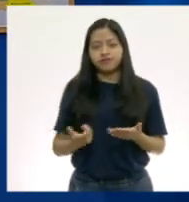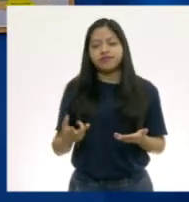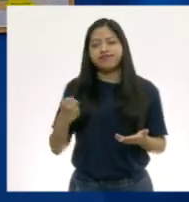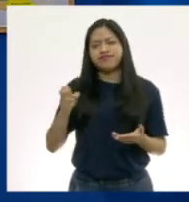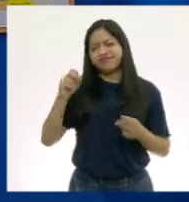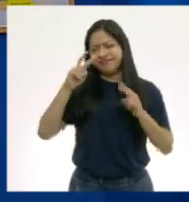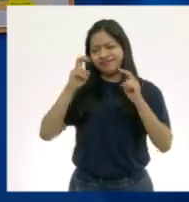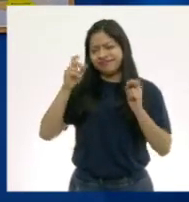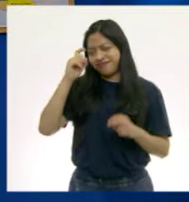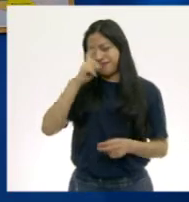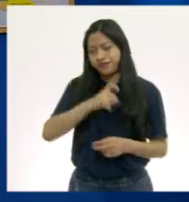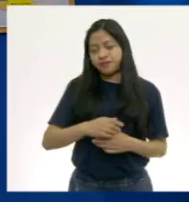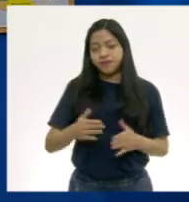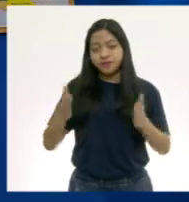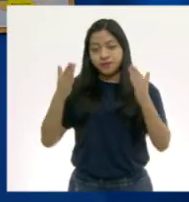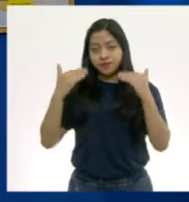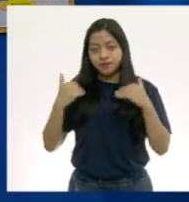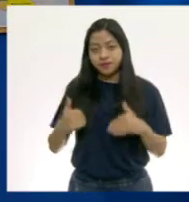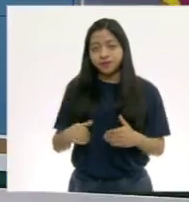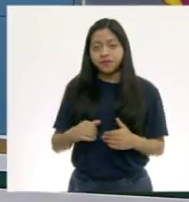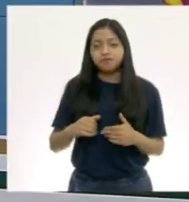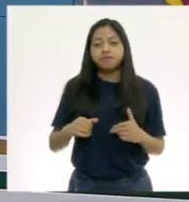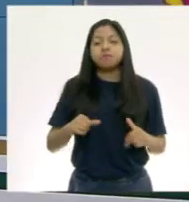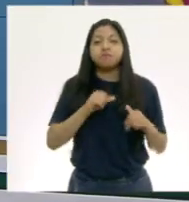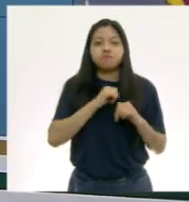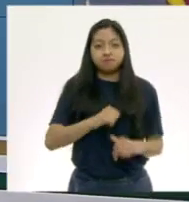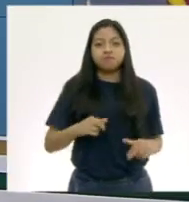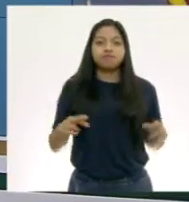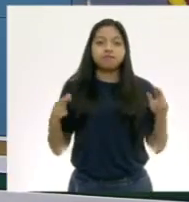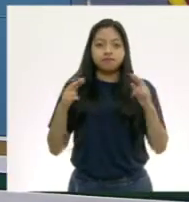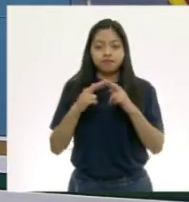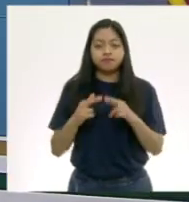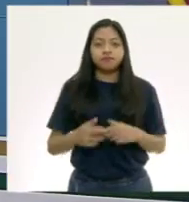Luego tenemos a los sacerdotes, Ajá.